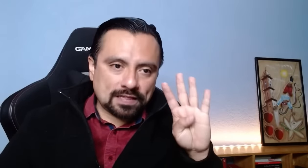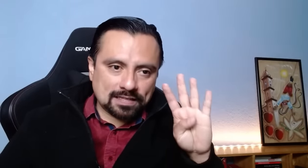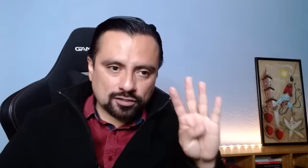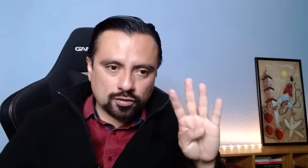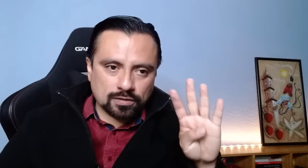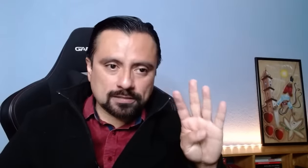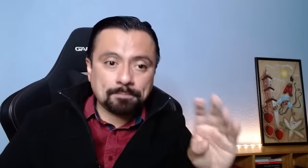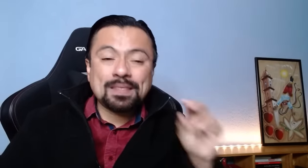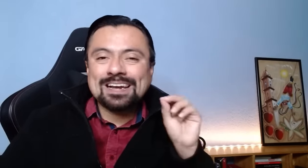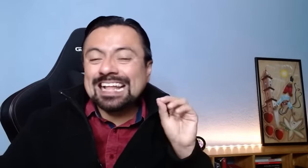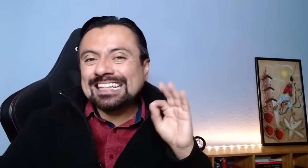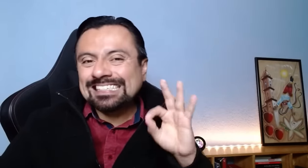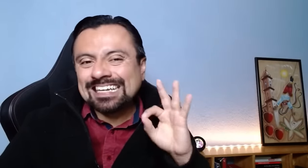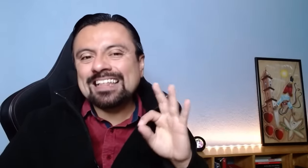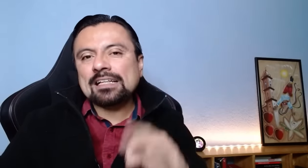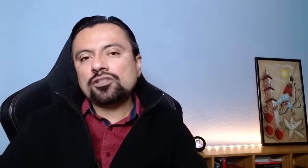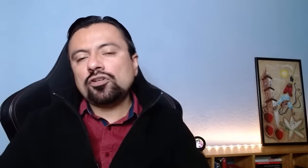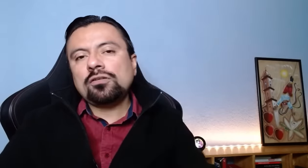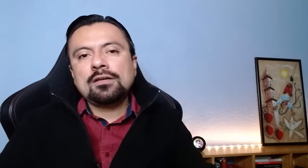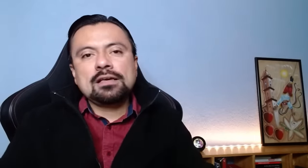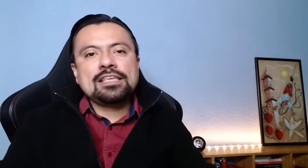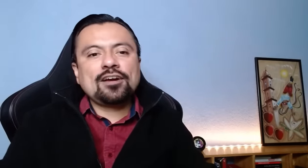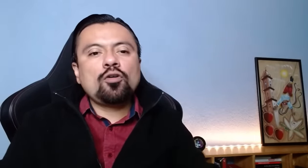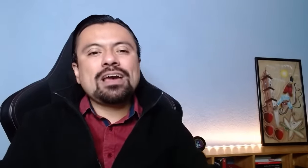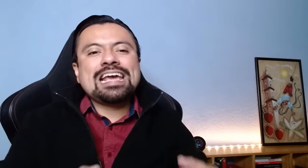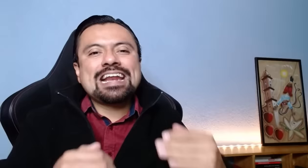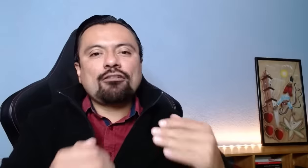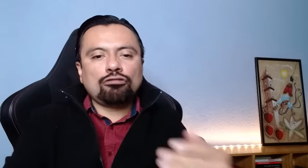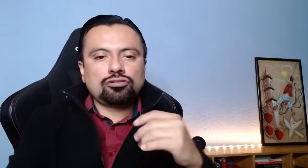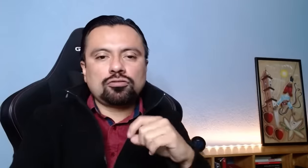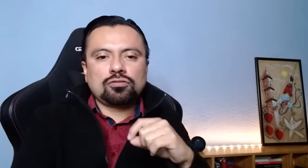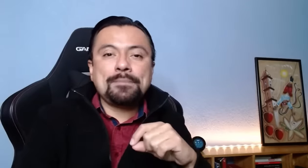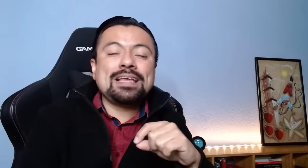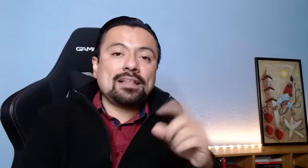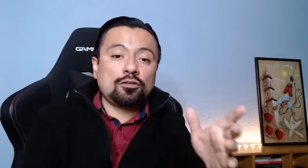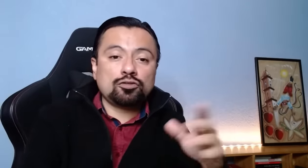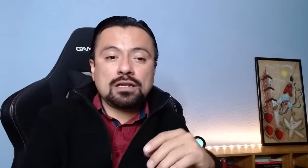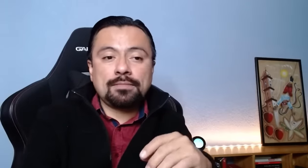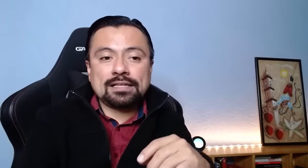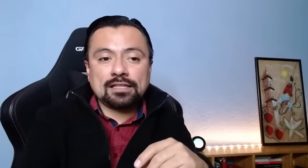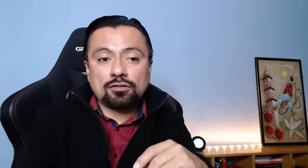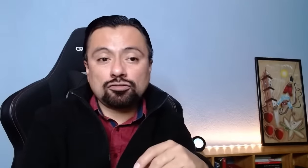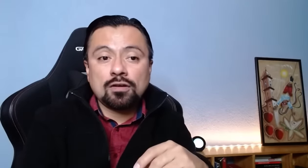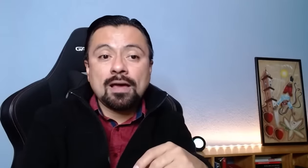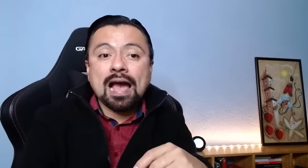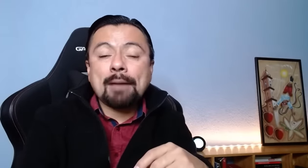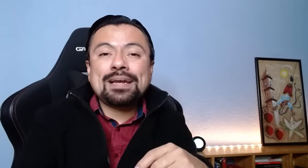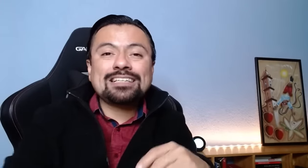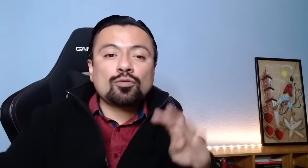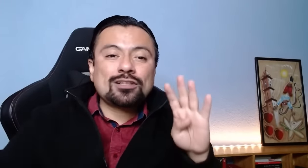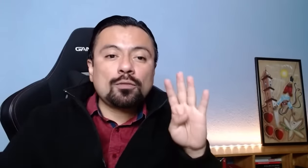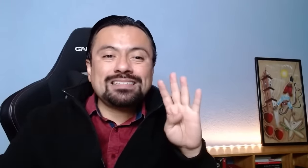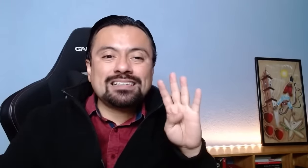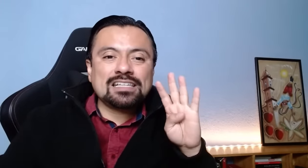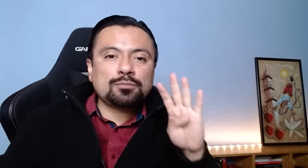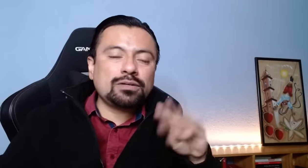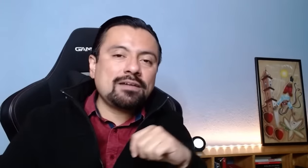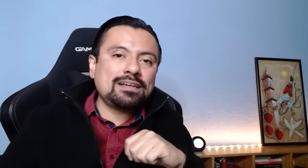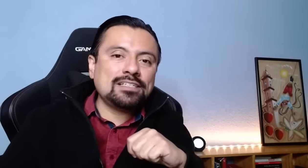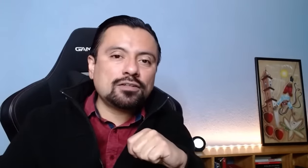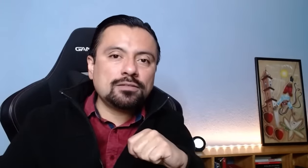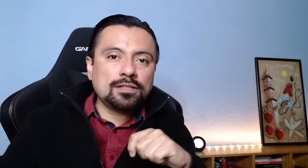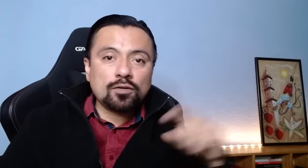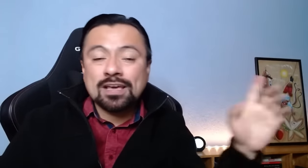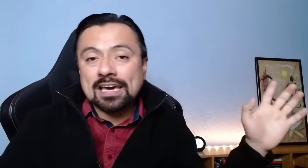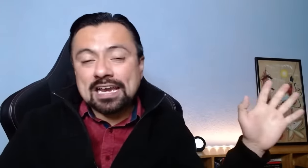4 detenciones. La tercera detención llegó en agosto también del 2022, apenas 4 meses después